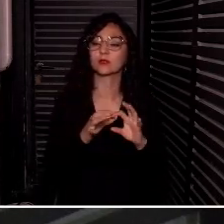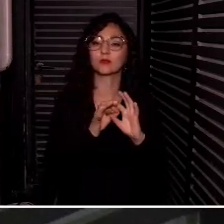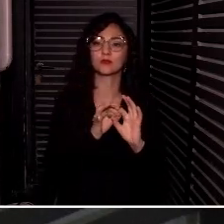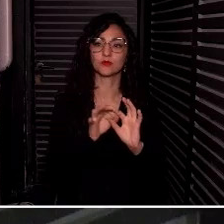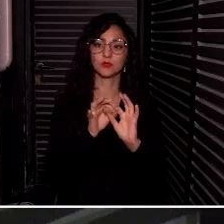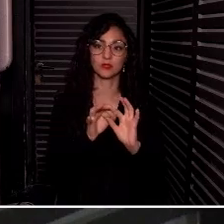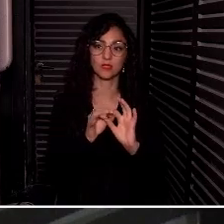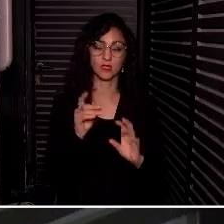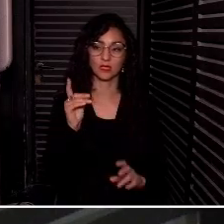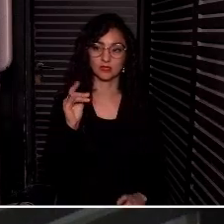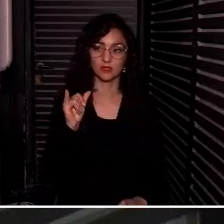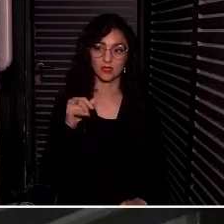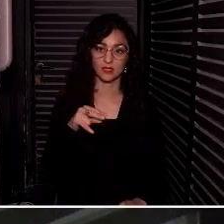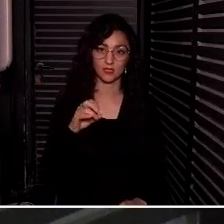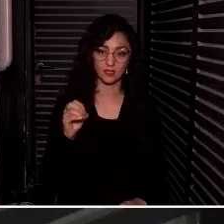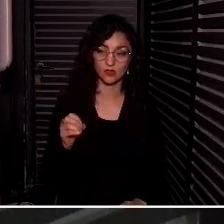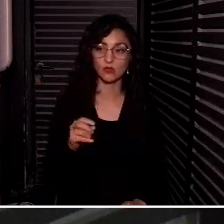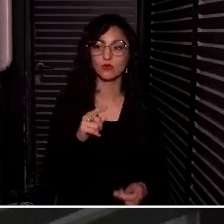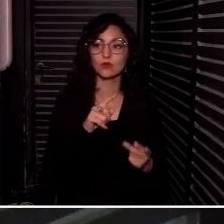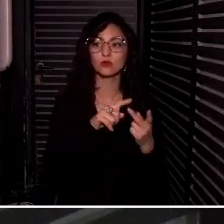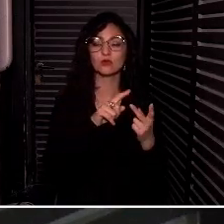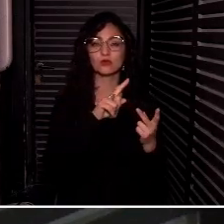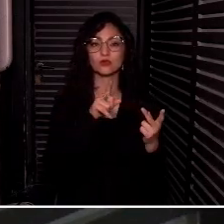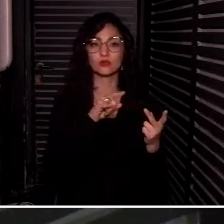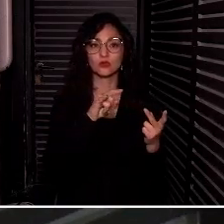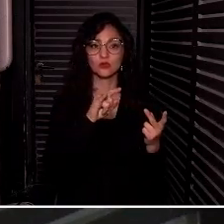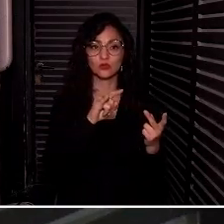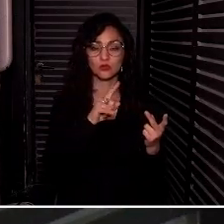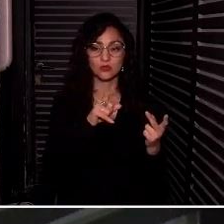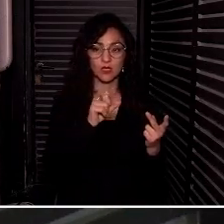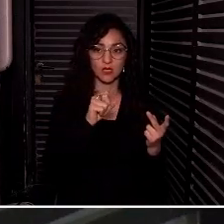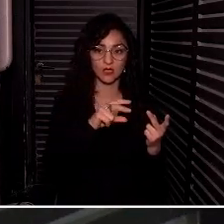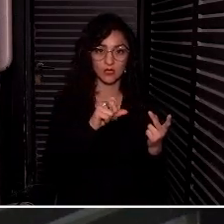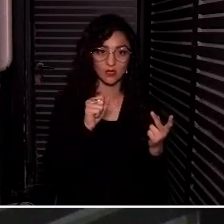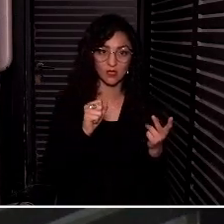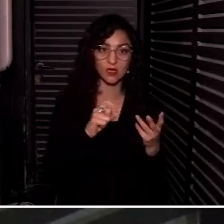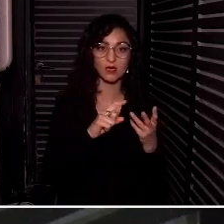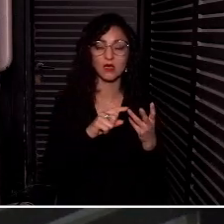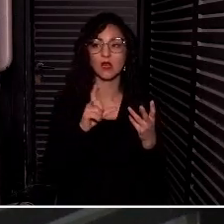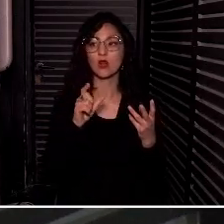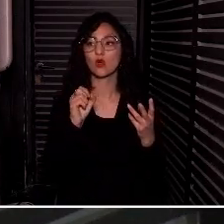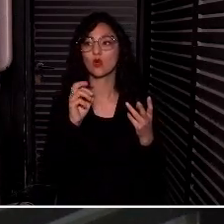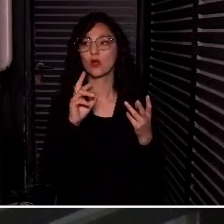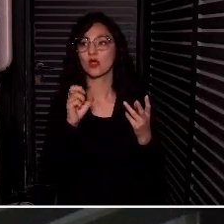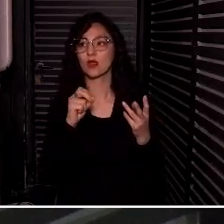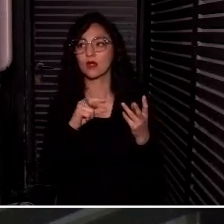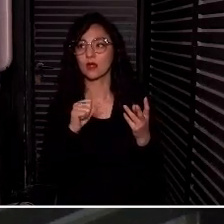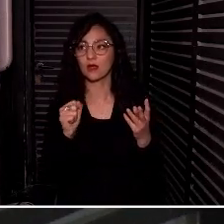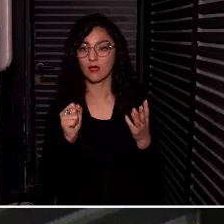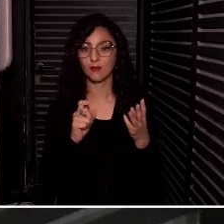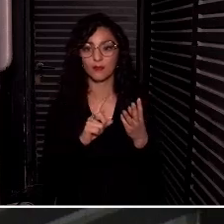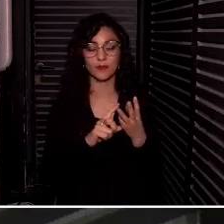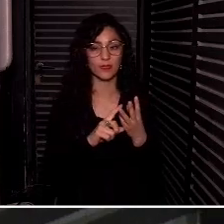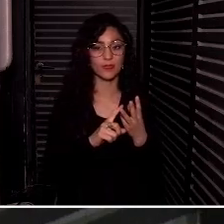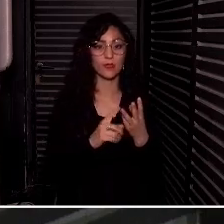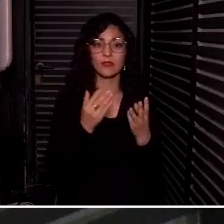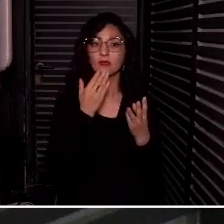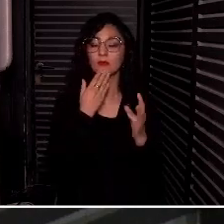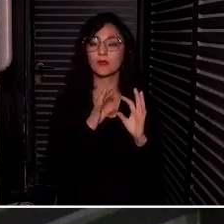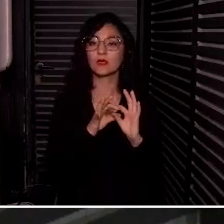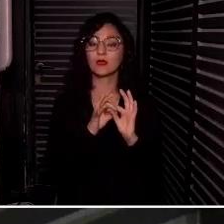gracias Dino Gracias Susana de tvn Gracias Lorena de la Universidad de chile y gracias